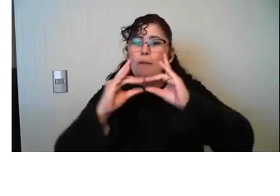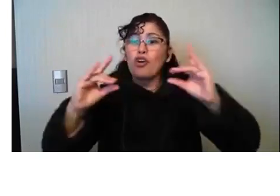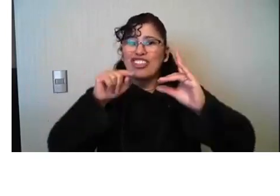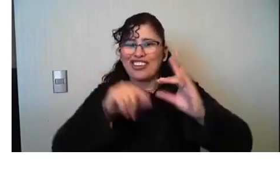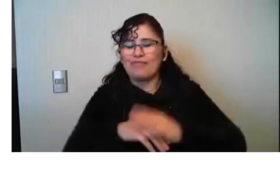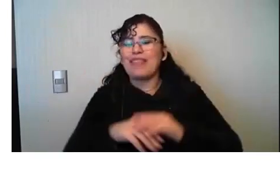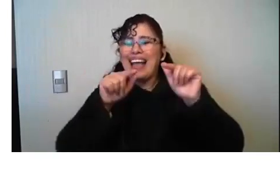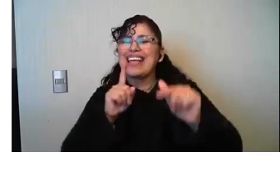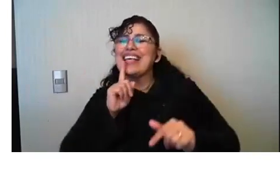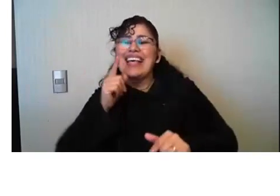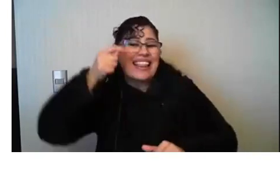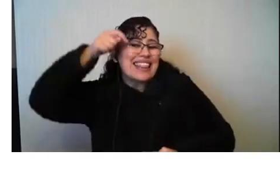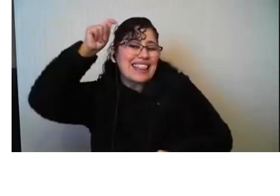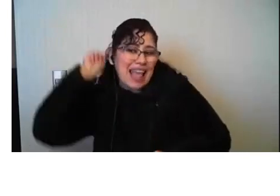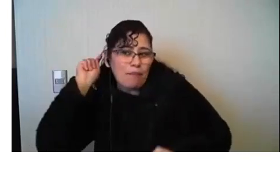temporopontinas,